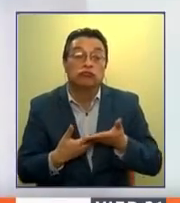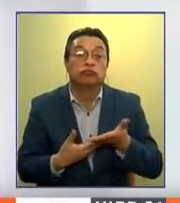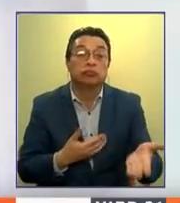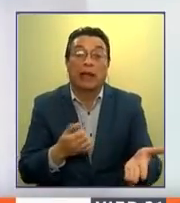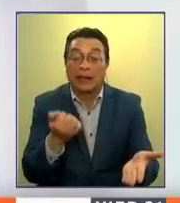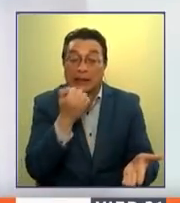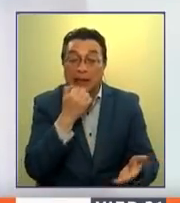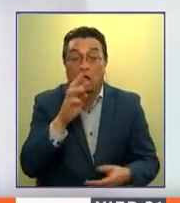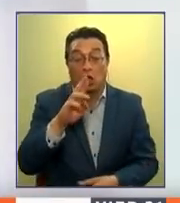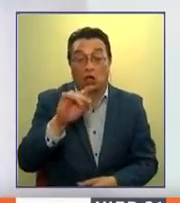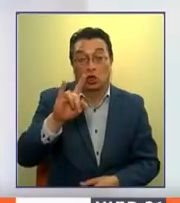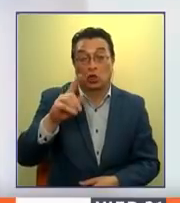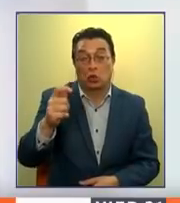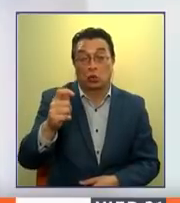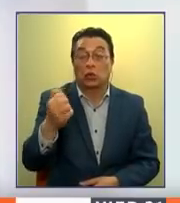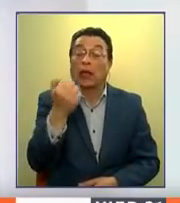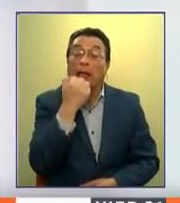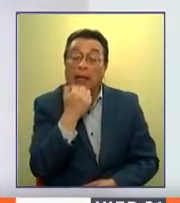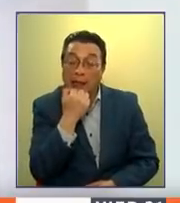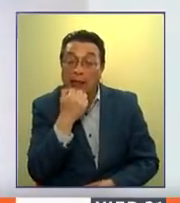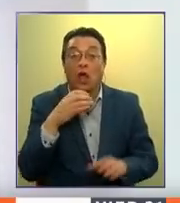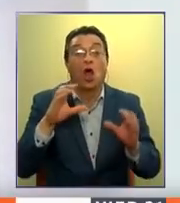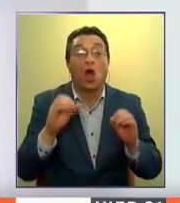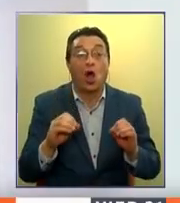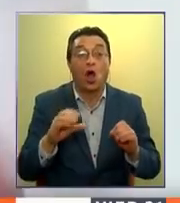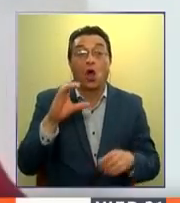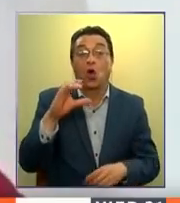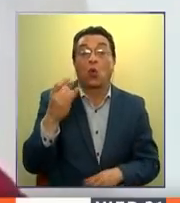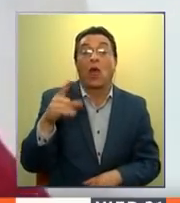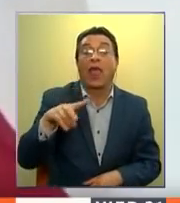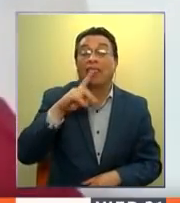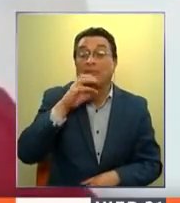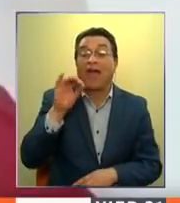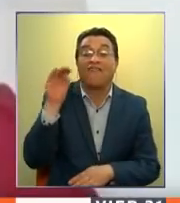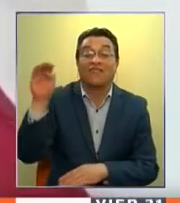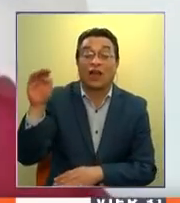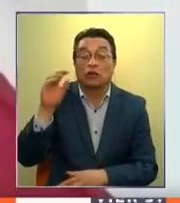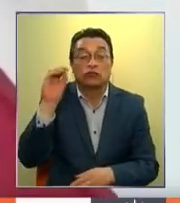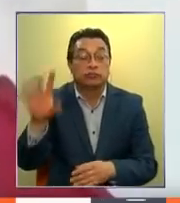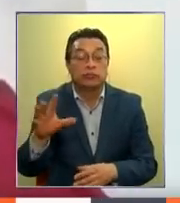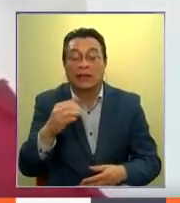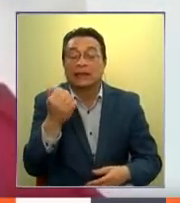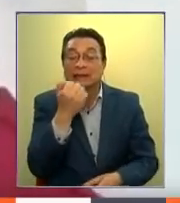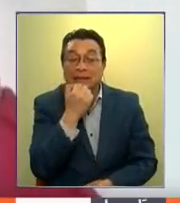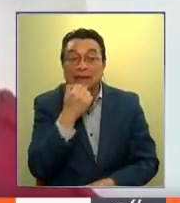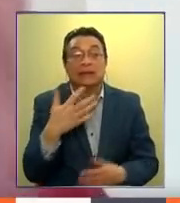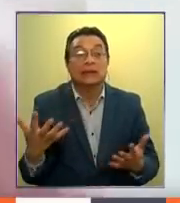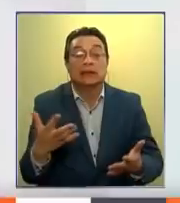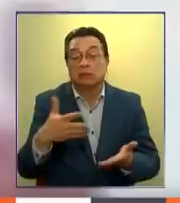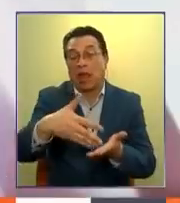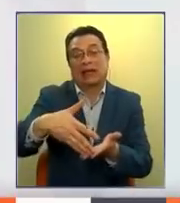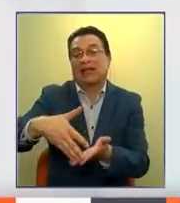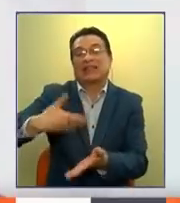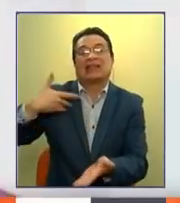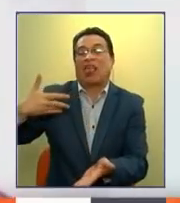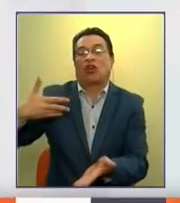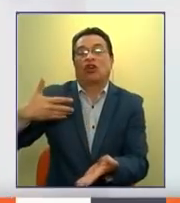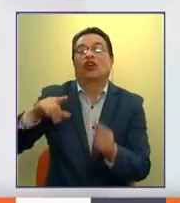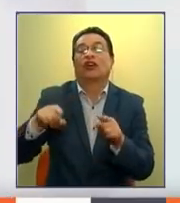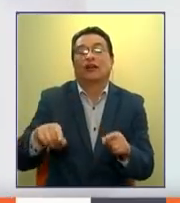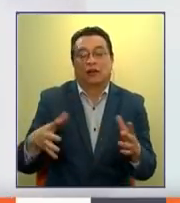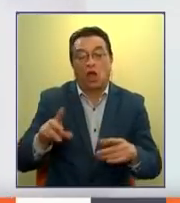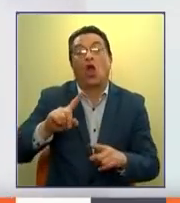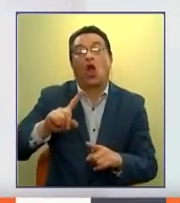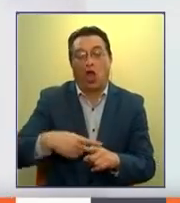en el RUT, o se equivocó en la cuenta, o se equivocó en alguno de esos datos, lo que va a pasar es que va a salir rechazado y que tiene que hacer una